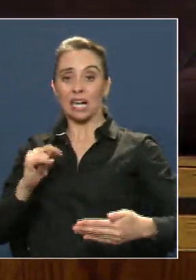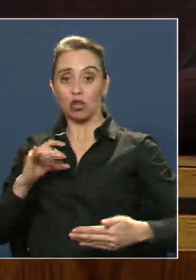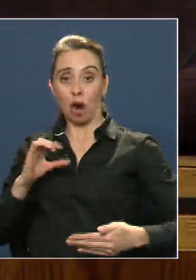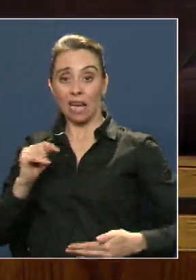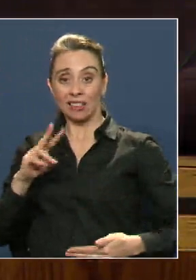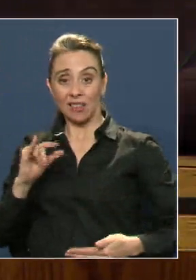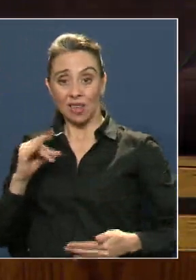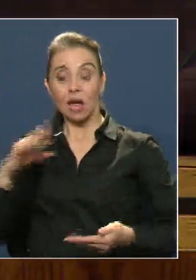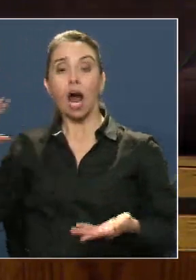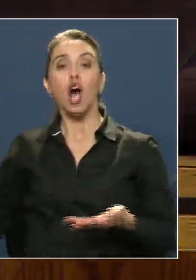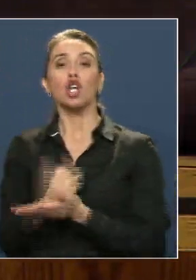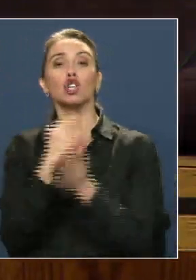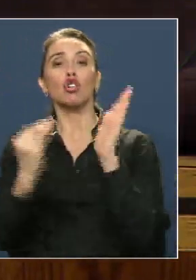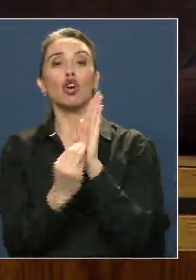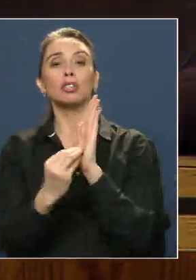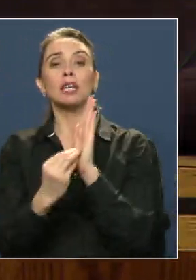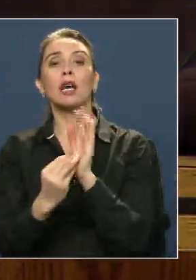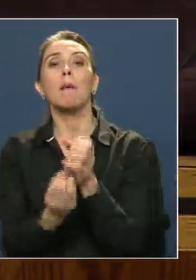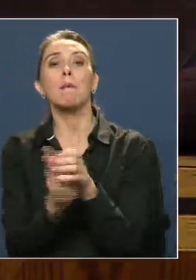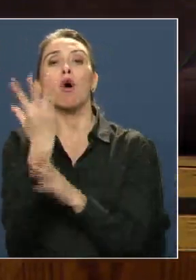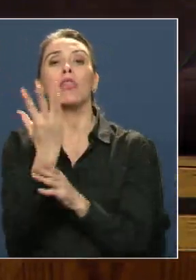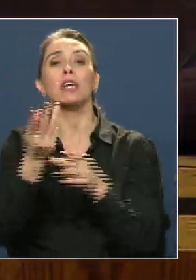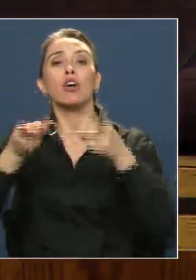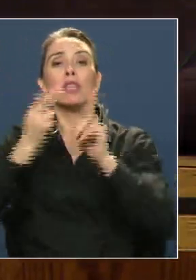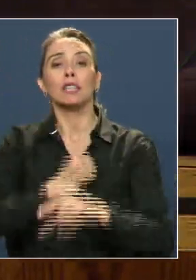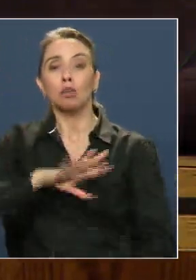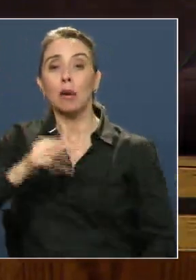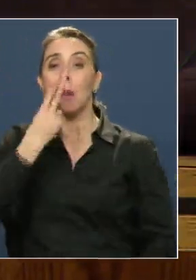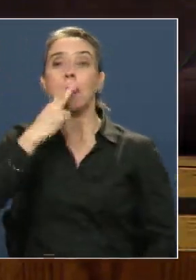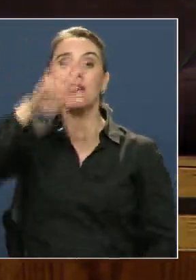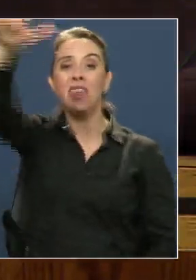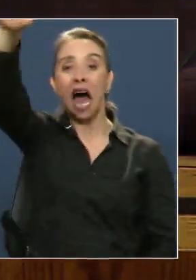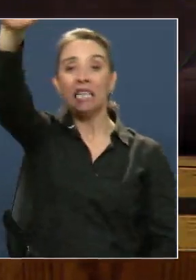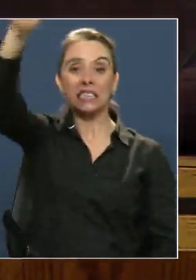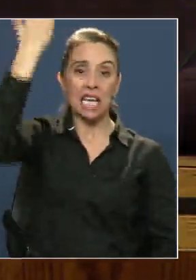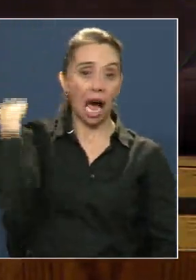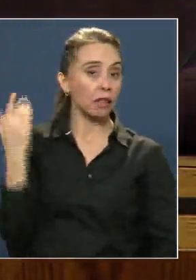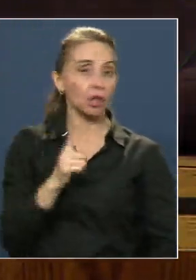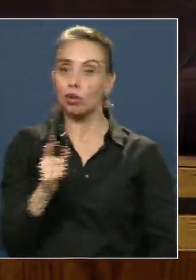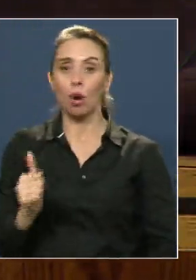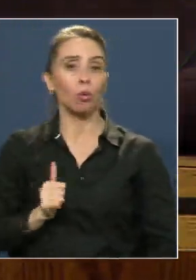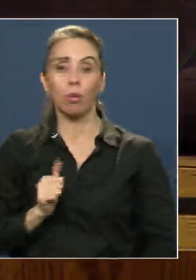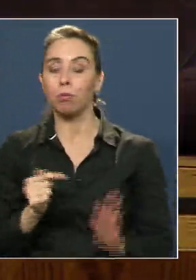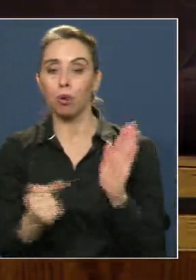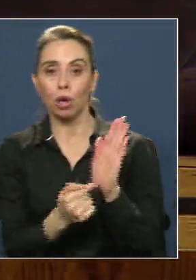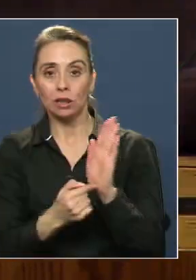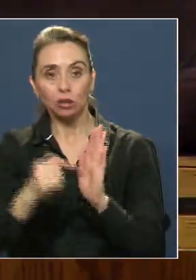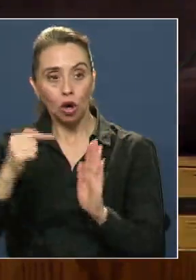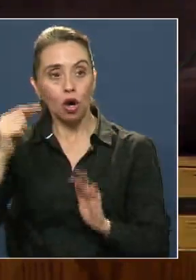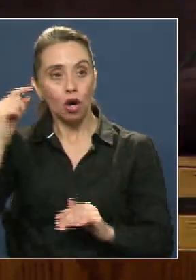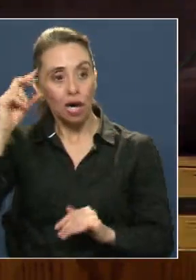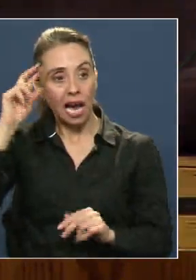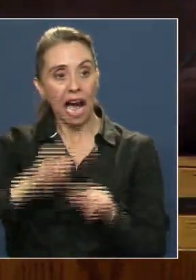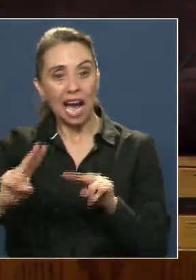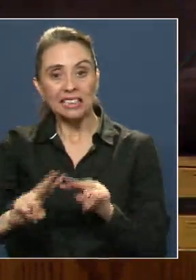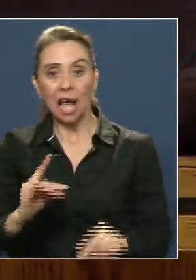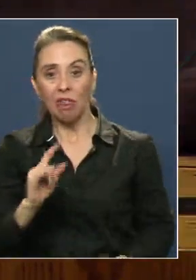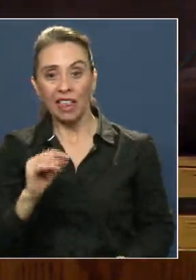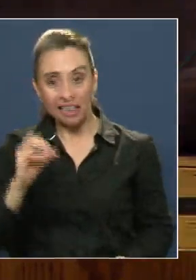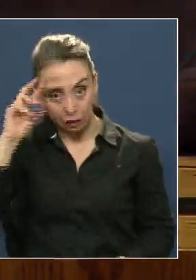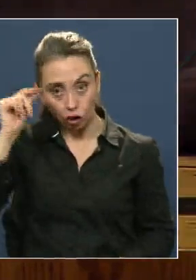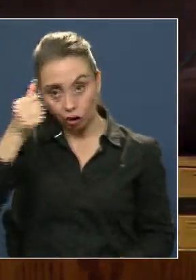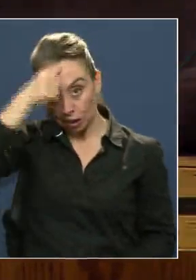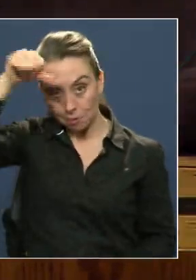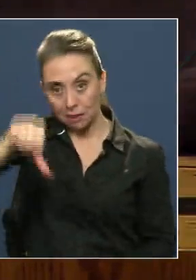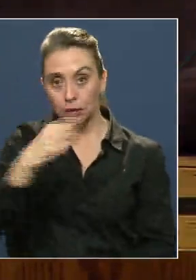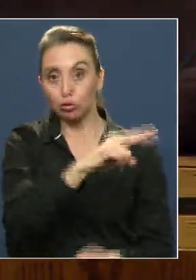moderno. Es la que regímenes como el régimen nazi no aplicaron, porque precisamente creaban delitos para poder sancionar a